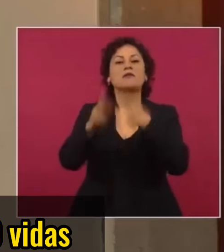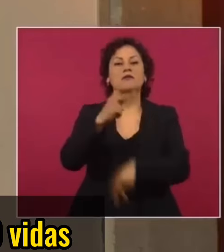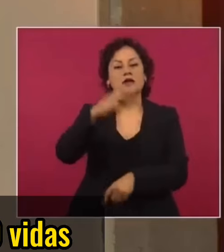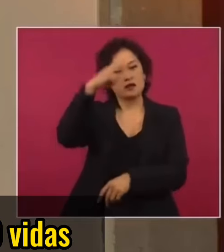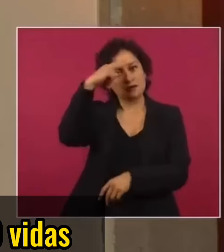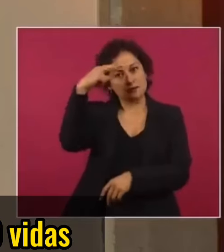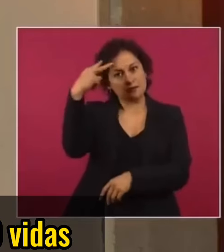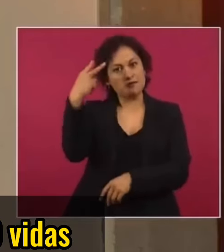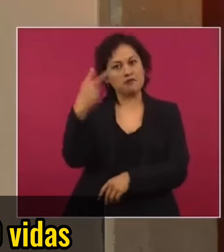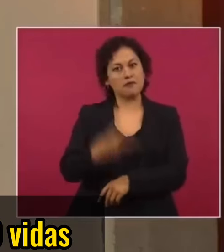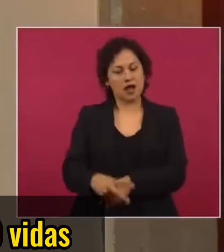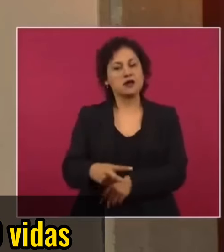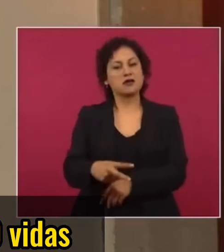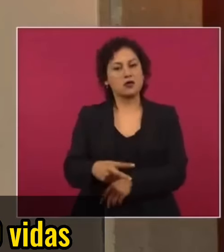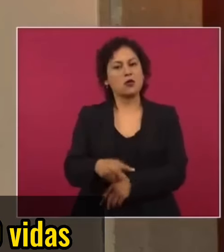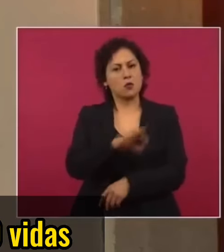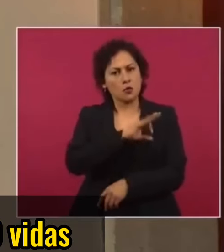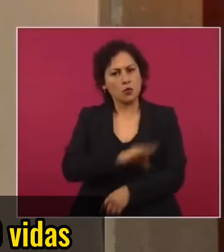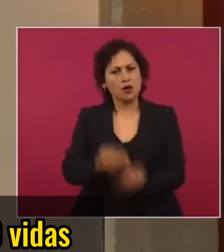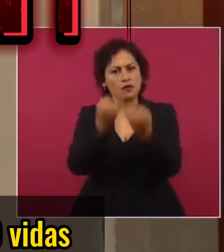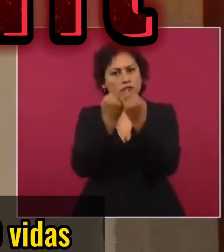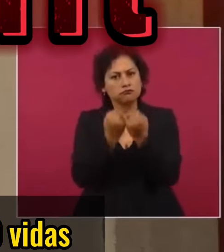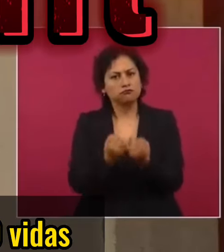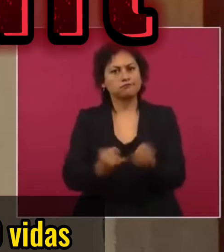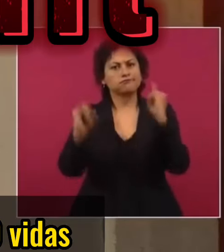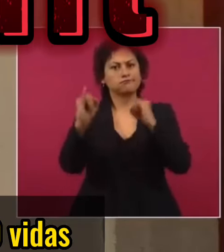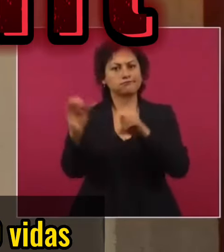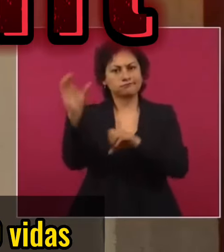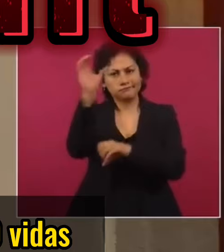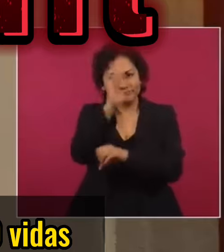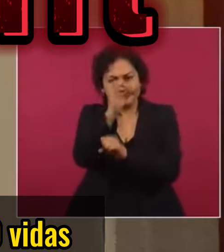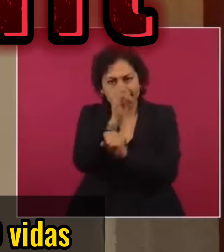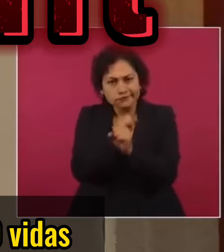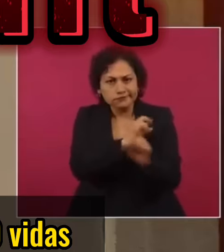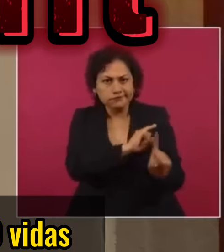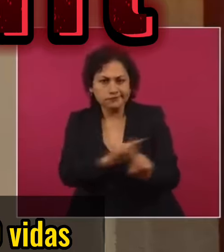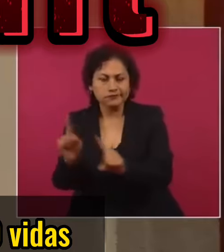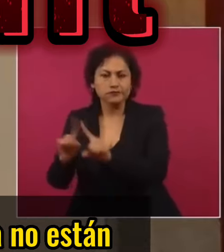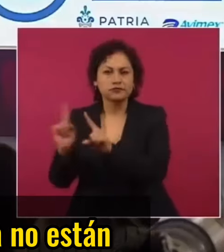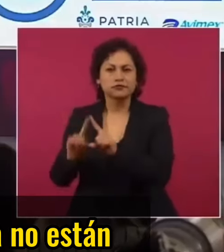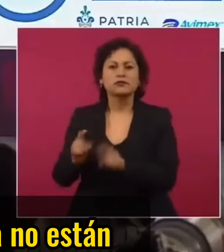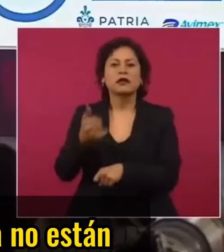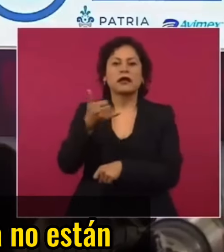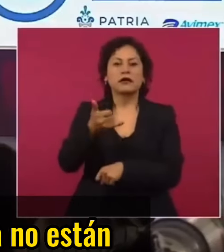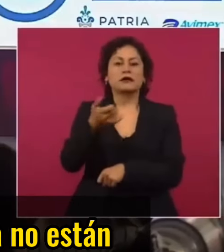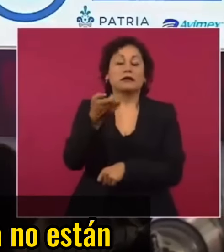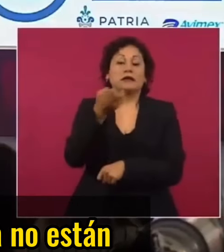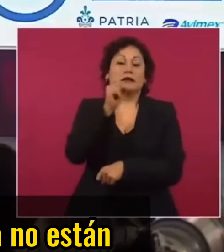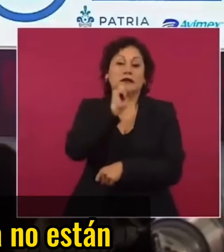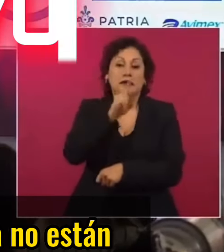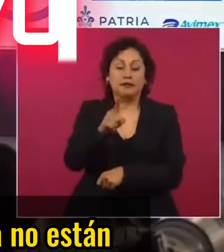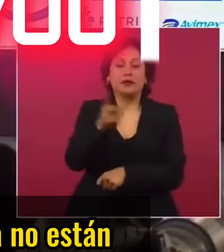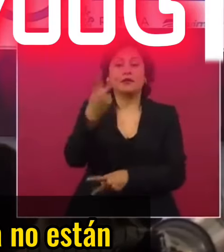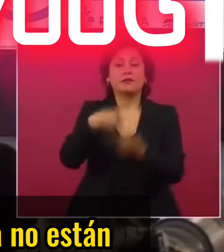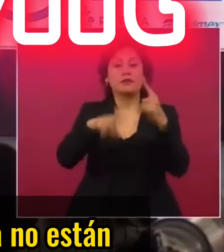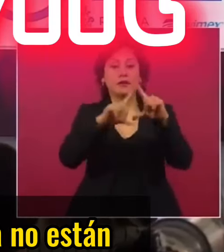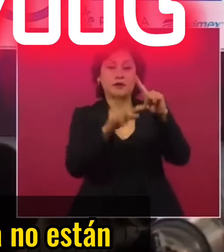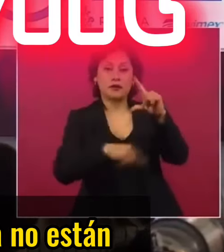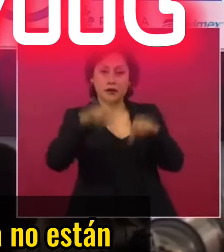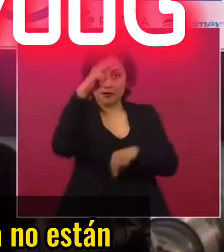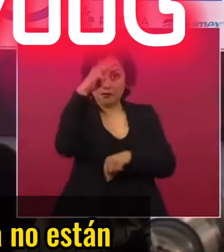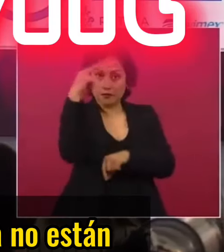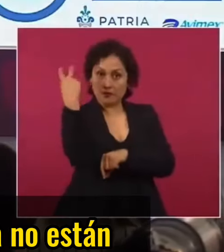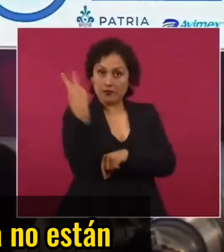Pero este, muy doloroso. Costó 793 mil vidas, 793 mil